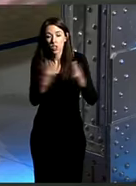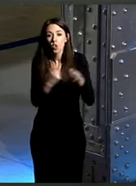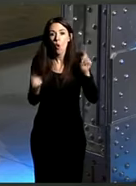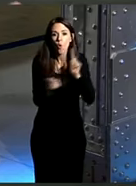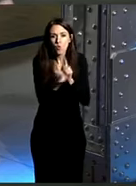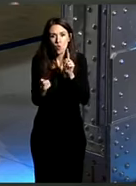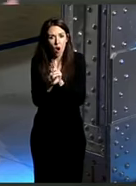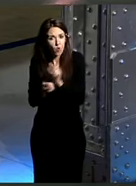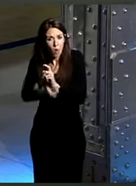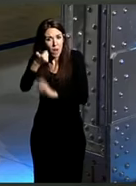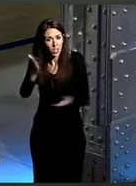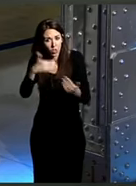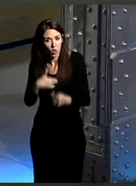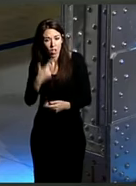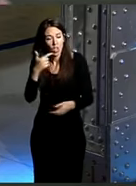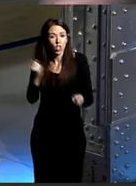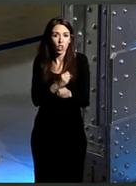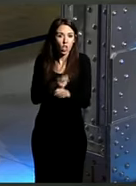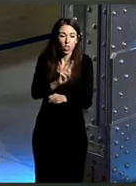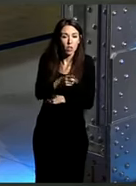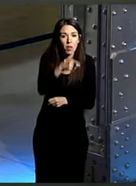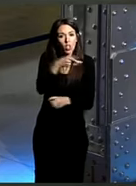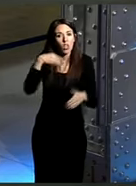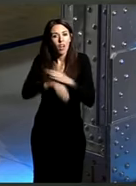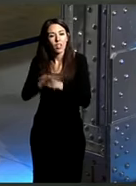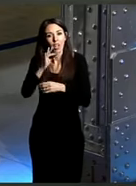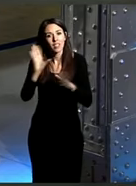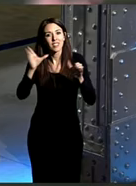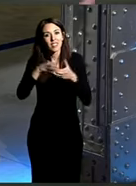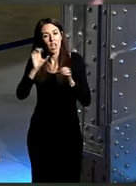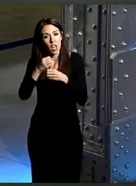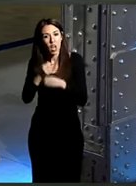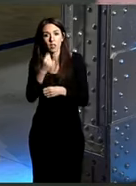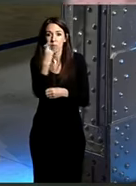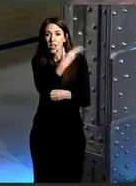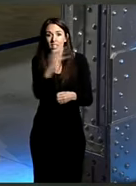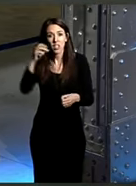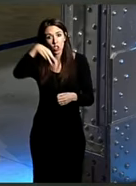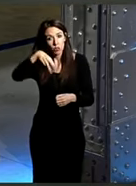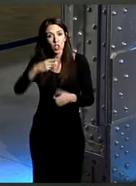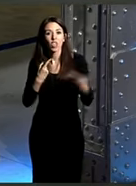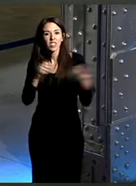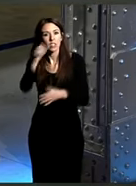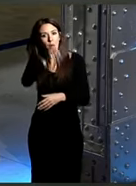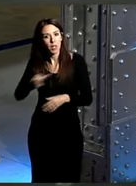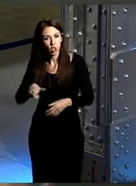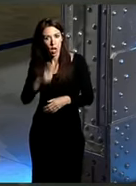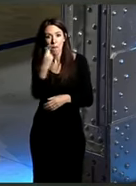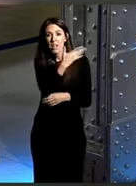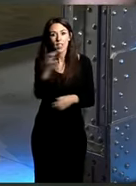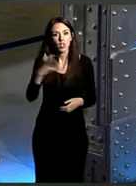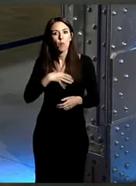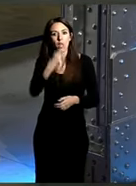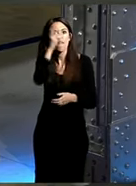No existe otra cosa. Cuando yo estoy trabajando, vos te metes en el Team Labs, tienen 1.500 metros y tienen 60 personas. En 1.500 metros podría